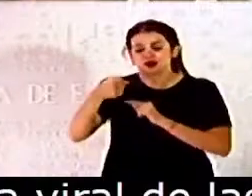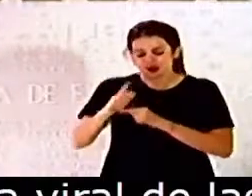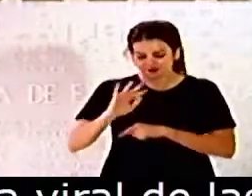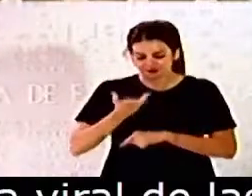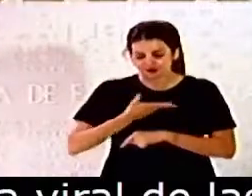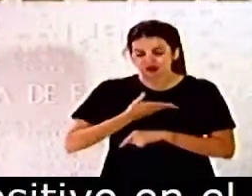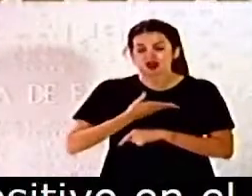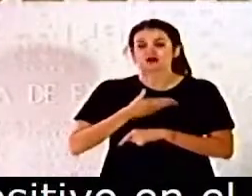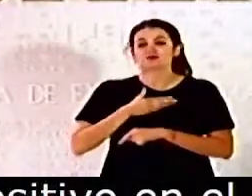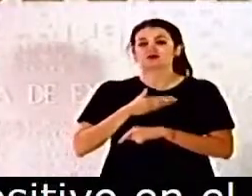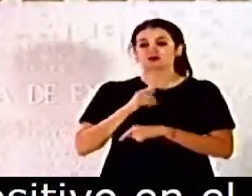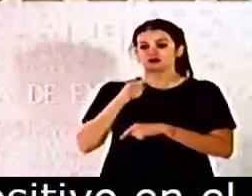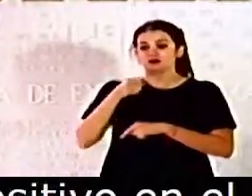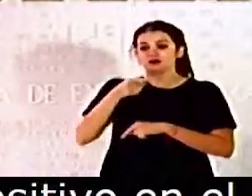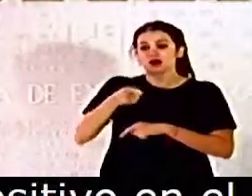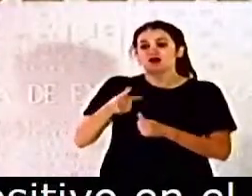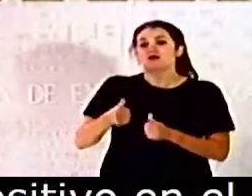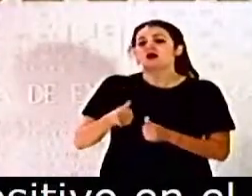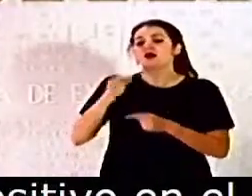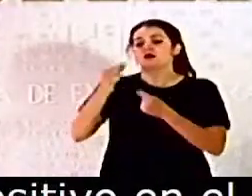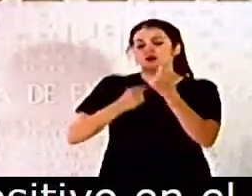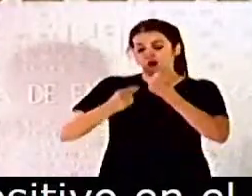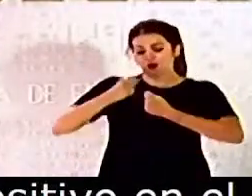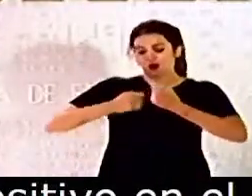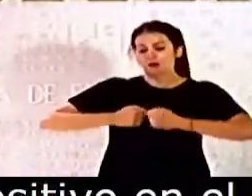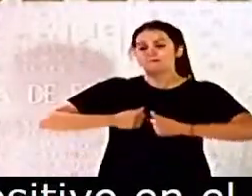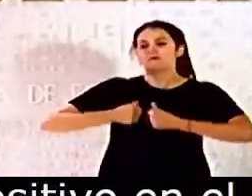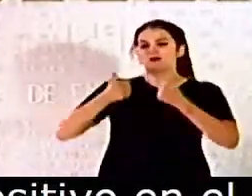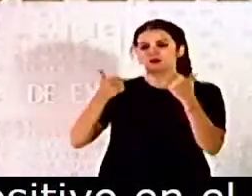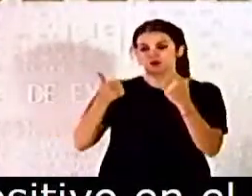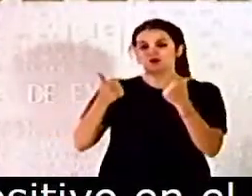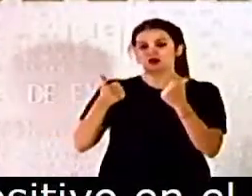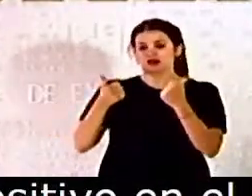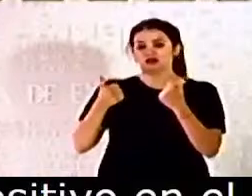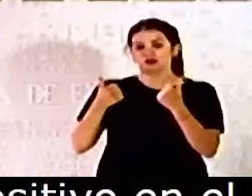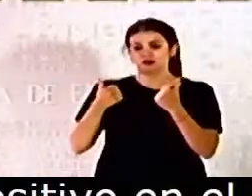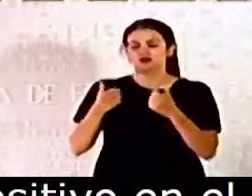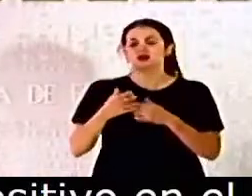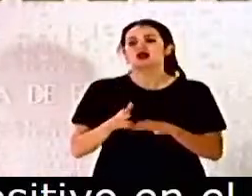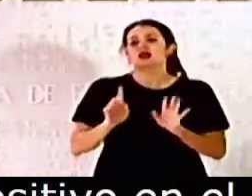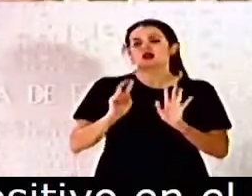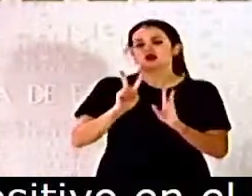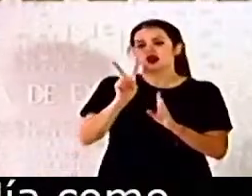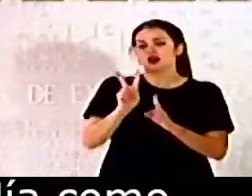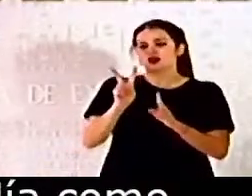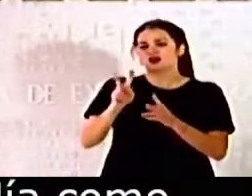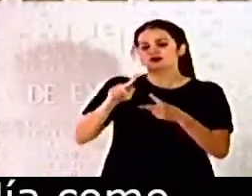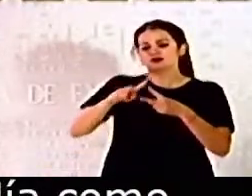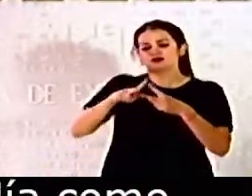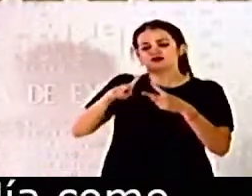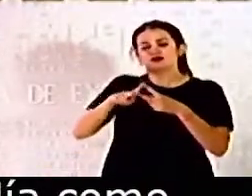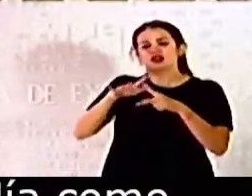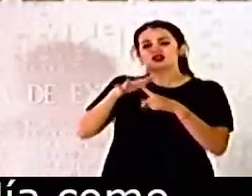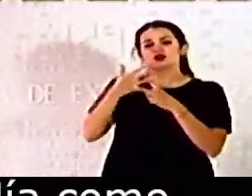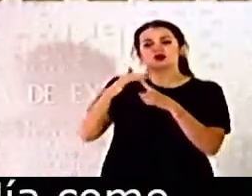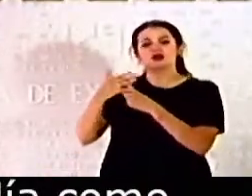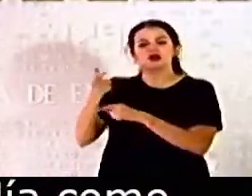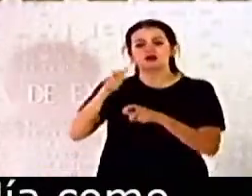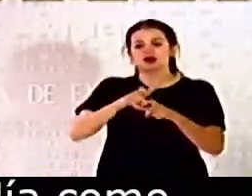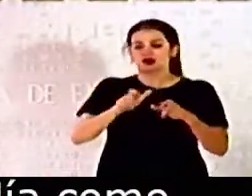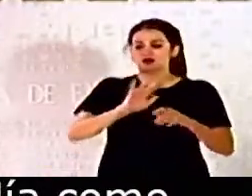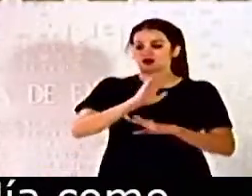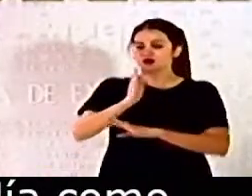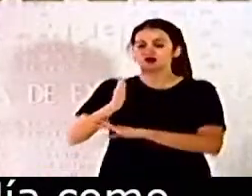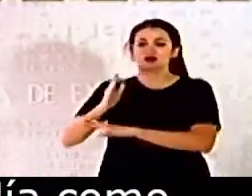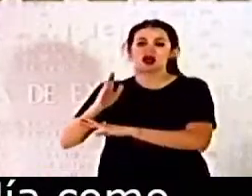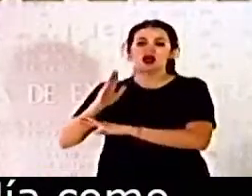como pasaba con las otras variantes, pues evidentemente se dan dos condiciones fundamentales para que las personas se infecten. Y una